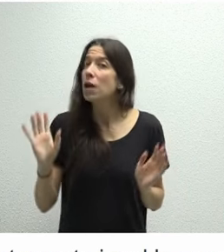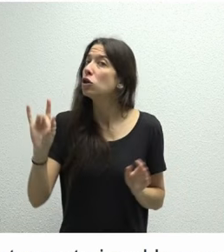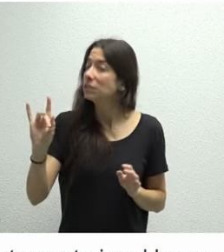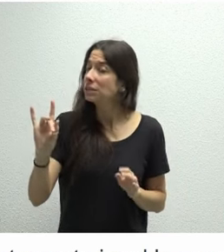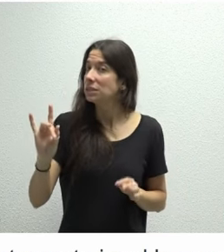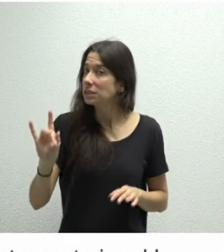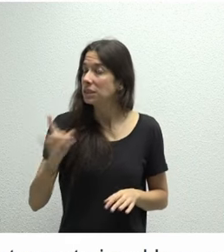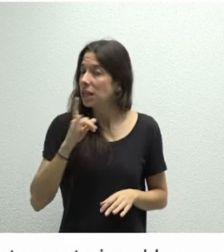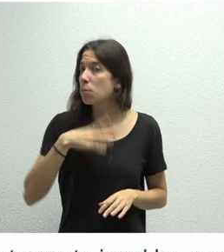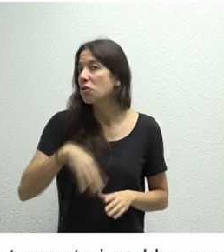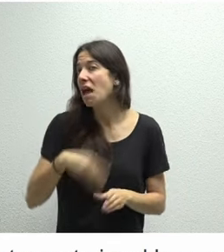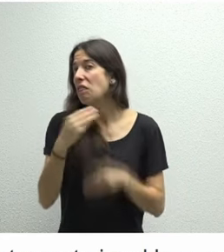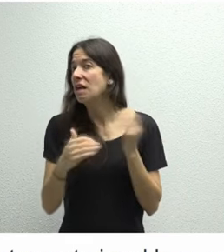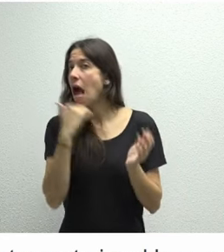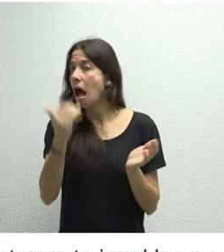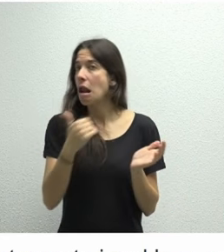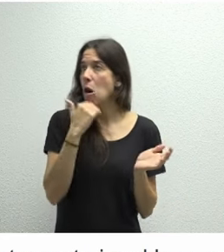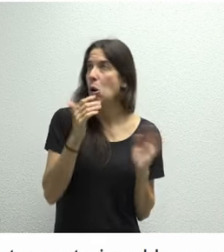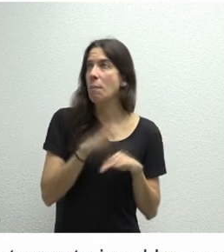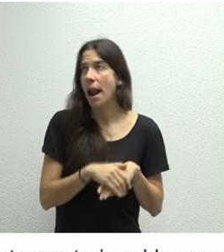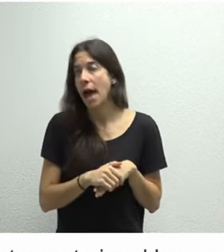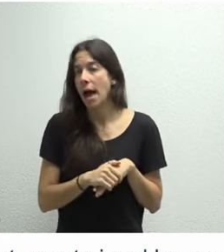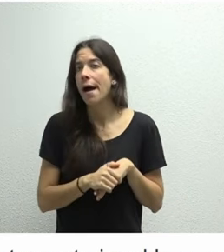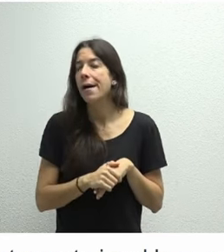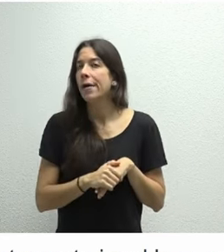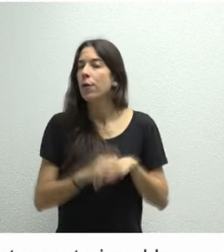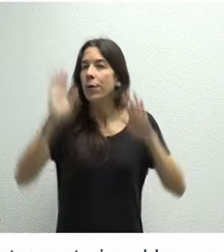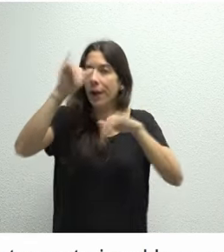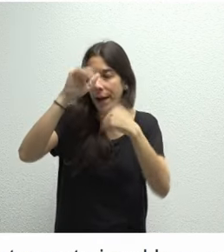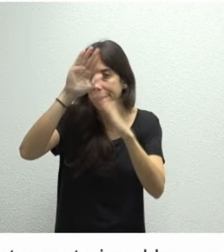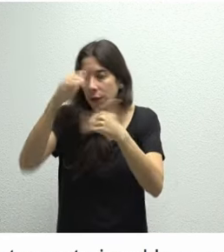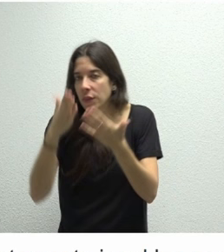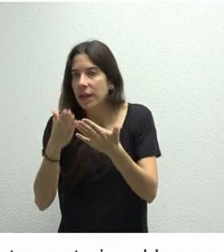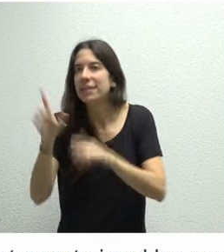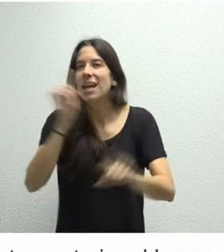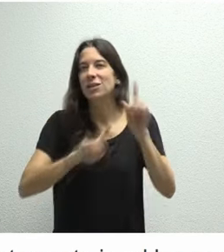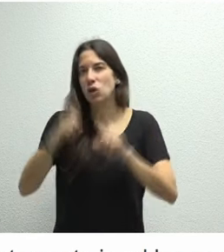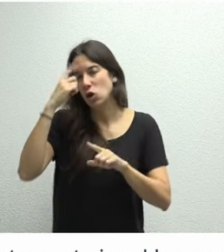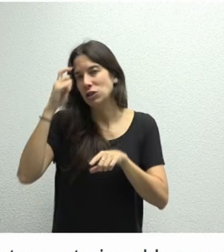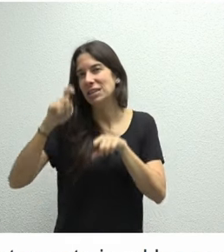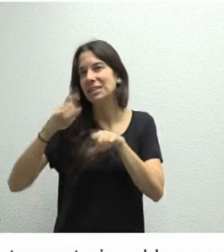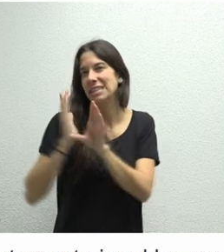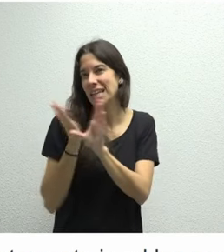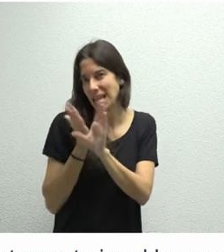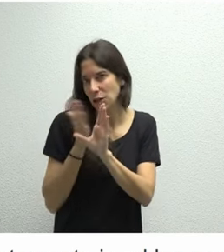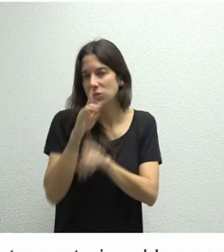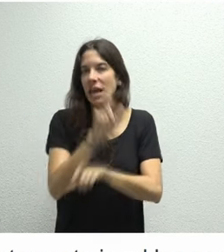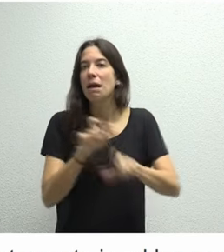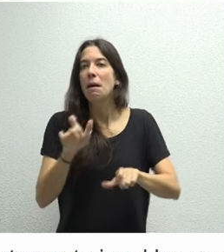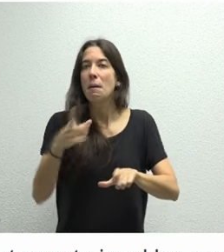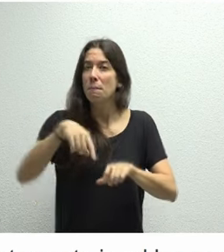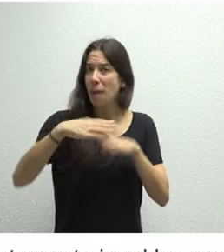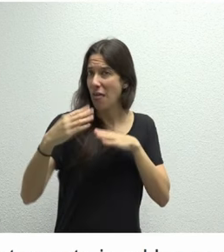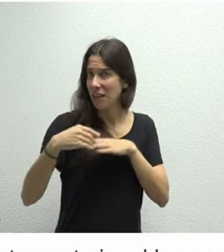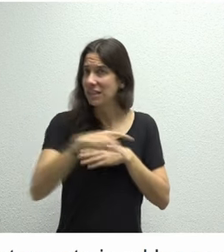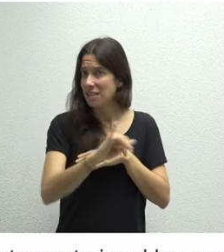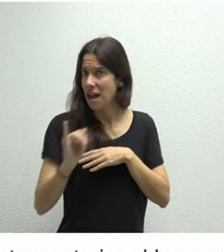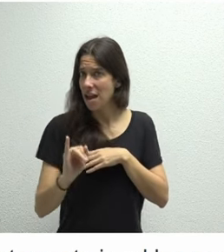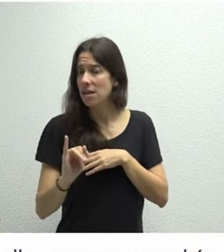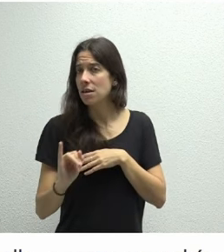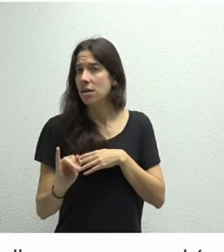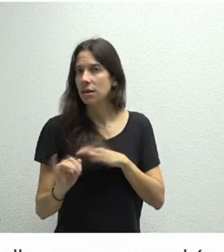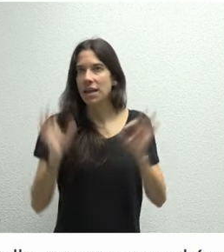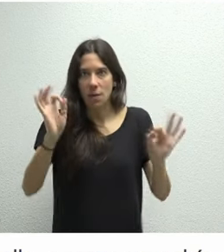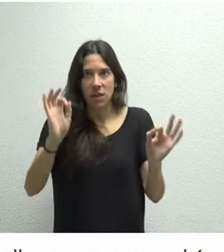algo para Eh bueno abordar los trastornos psiquiátricos que estos pacientes iban a tener y que evidentemente era para lo que yo